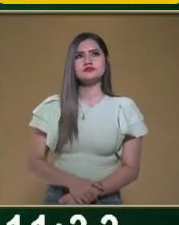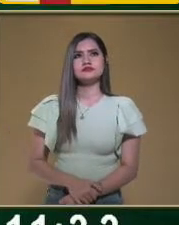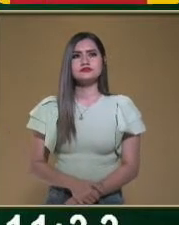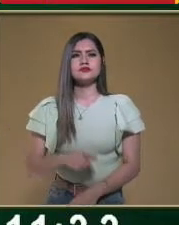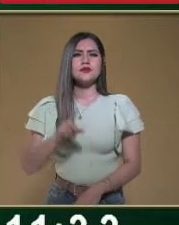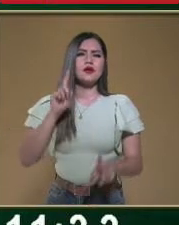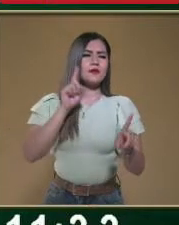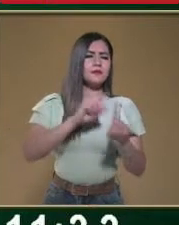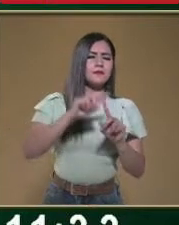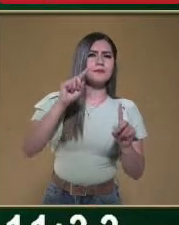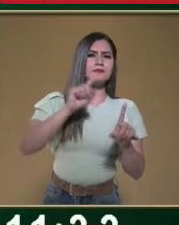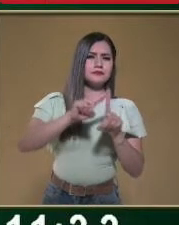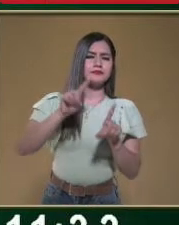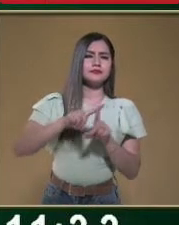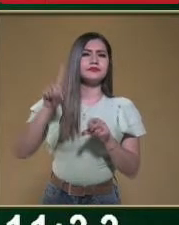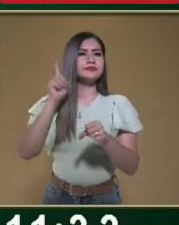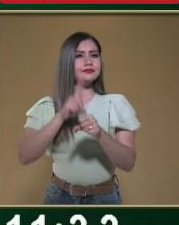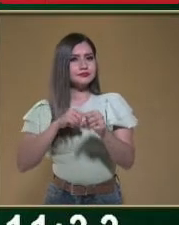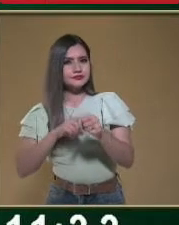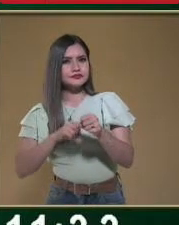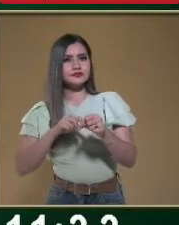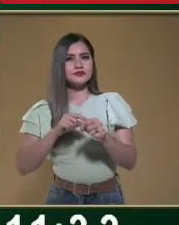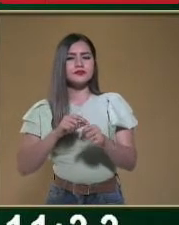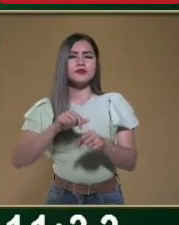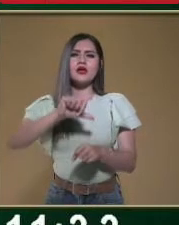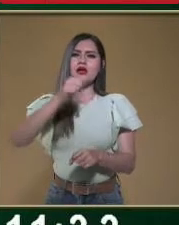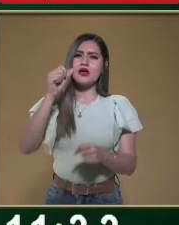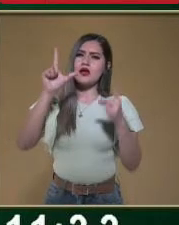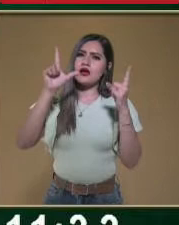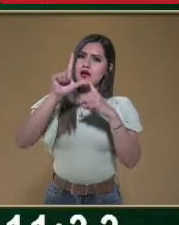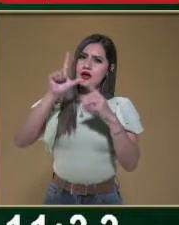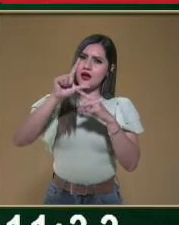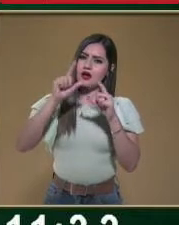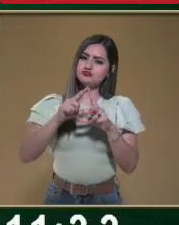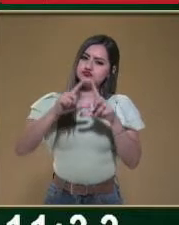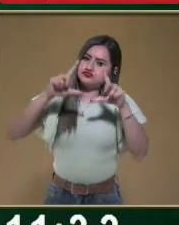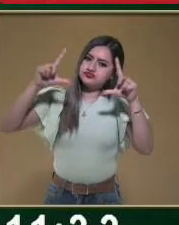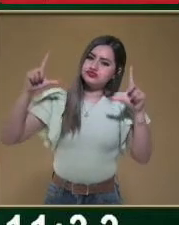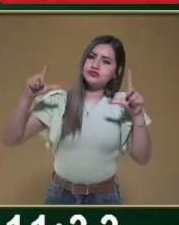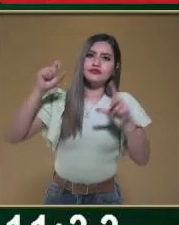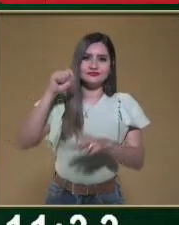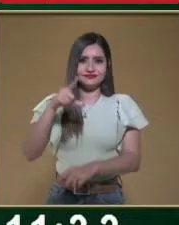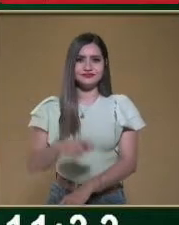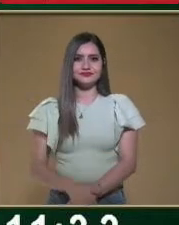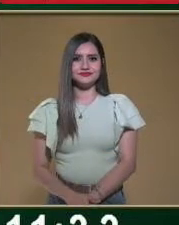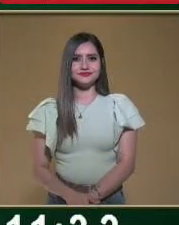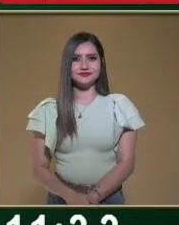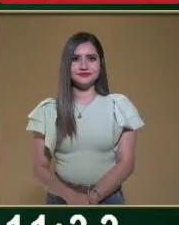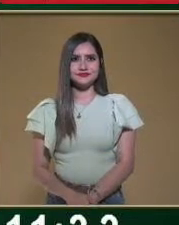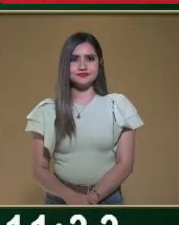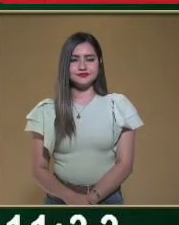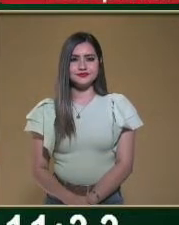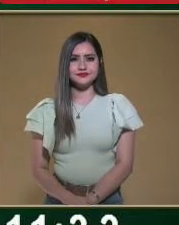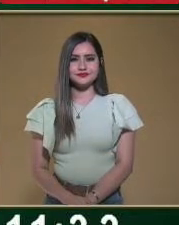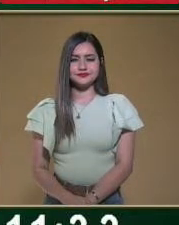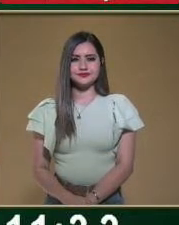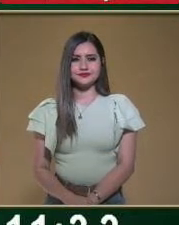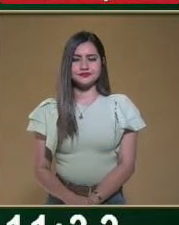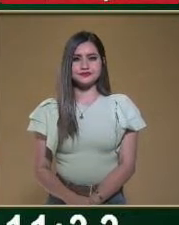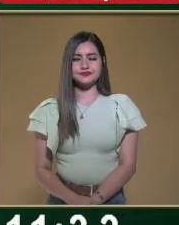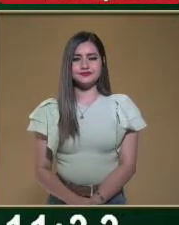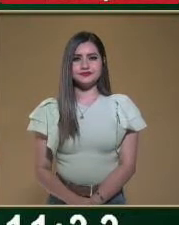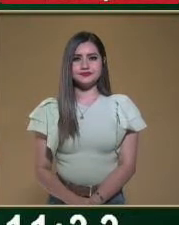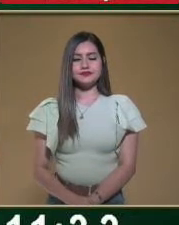un color, otras de otro, son grandes y pues es un mensaje breve, maestra Ana, también, y